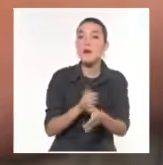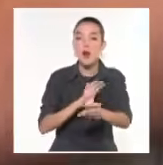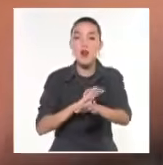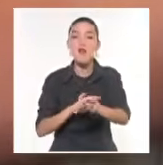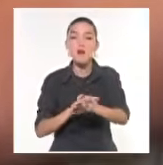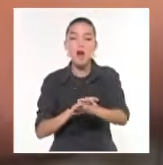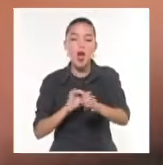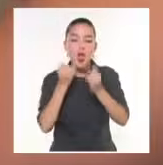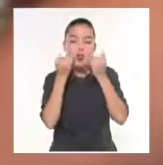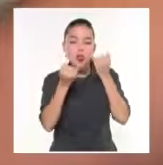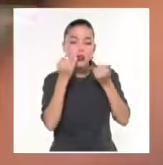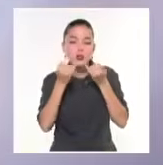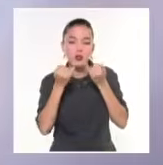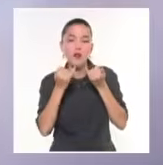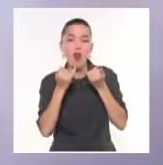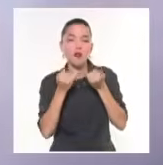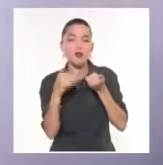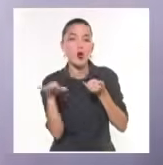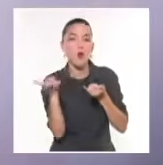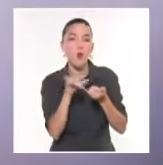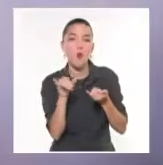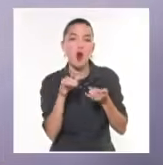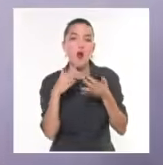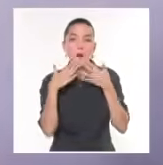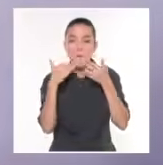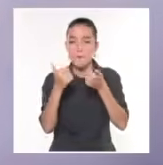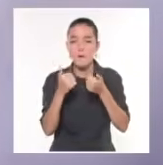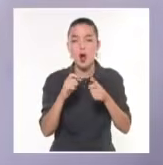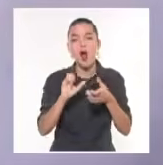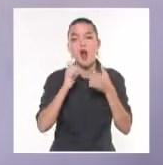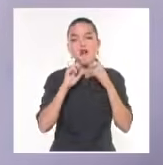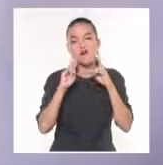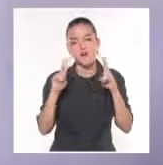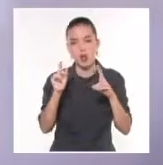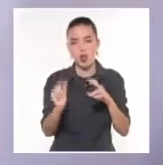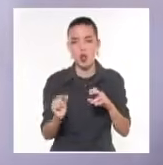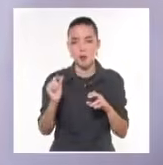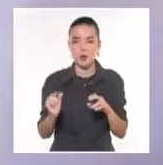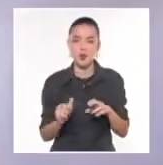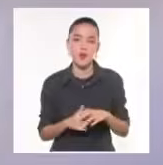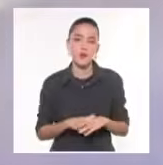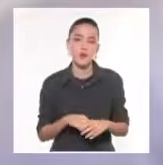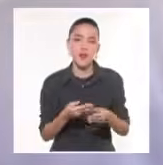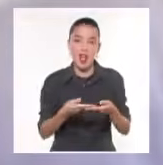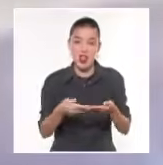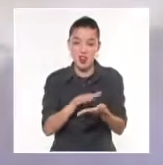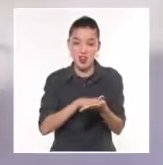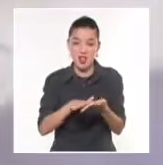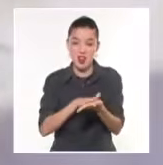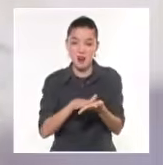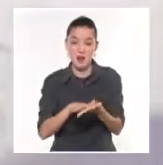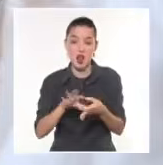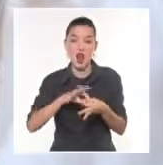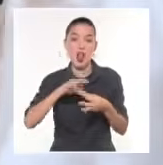identificar estas enfermedades y mejorar la calidad de vida de los pacientes. Las láminas G2 y E2 desarrolladas en